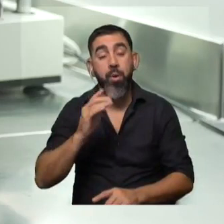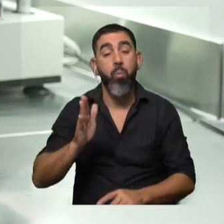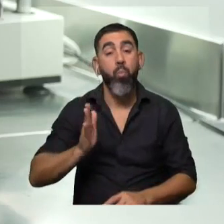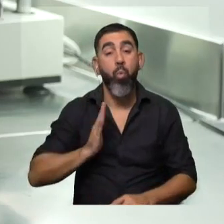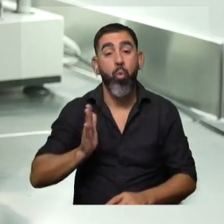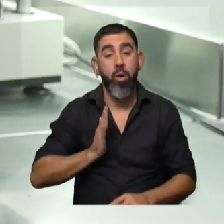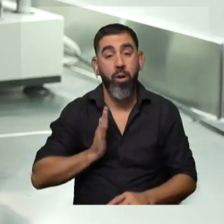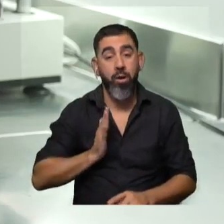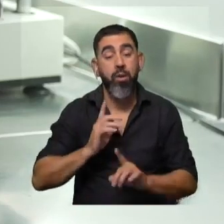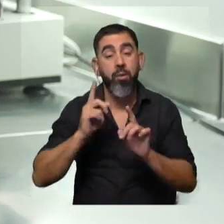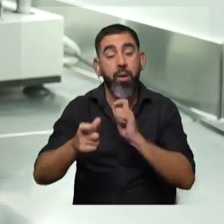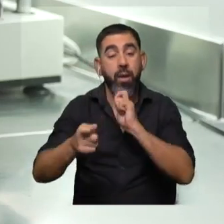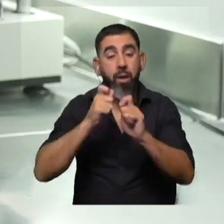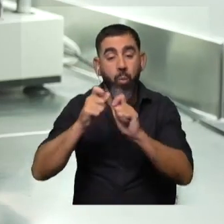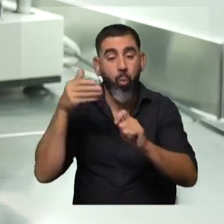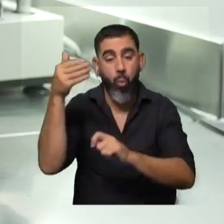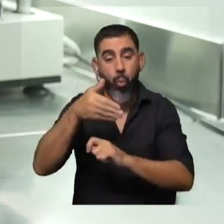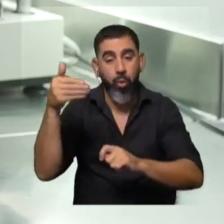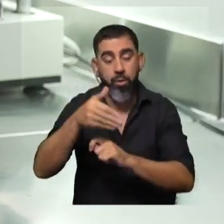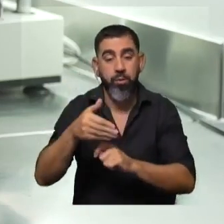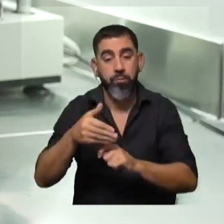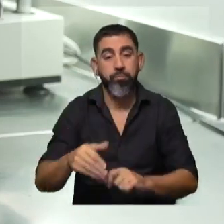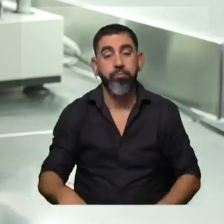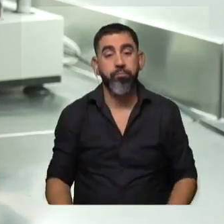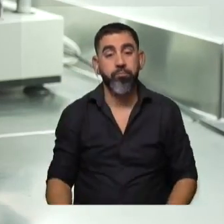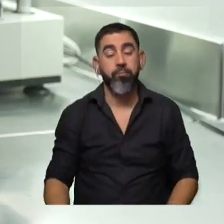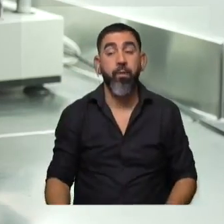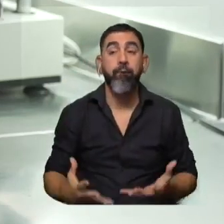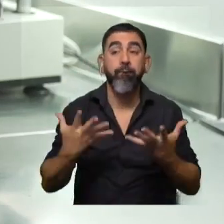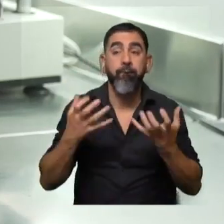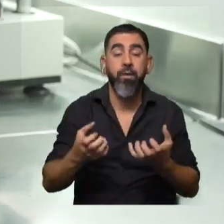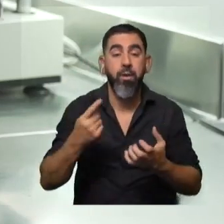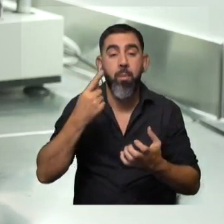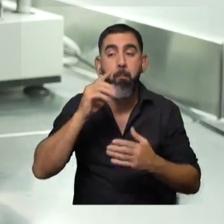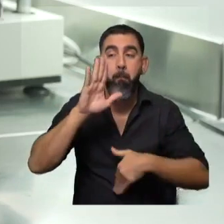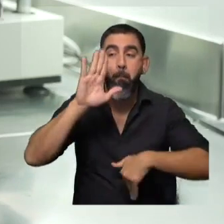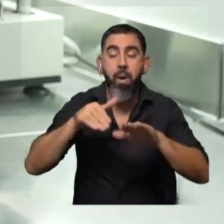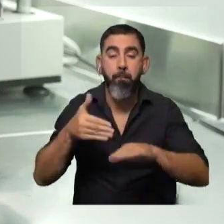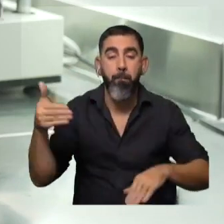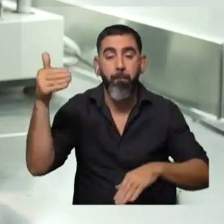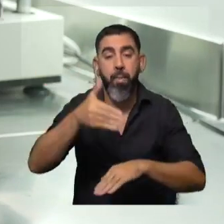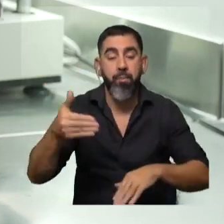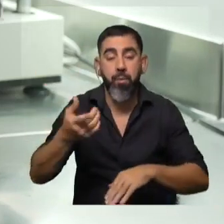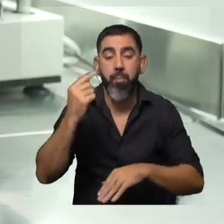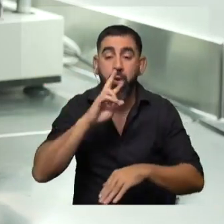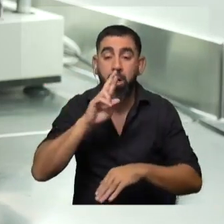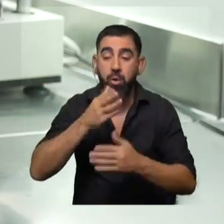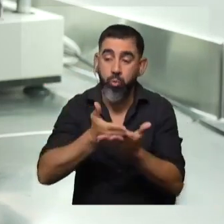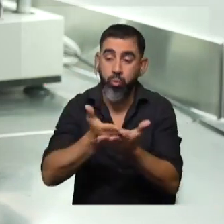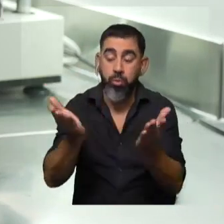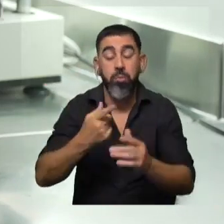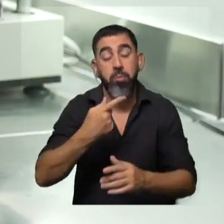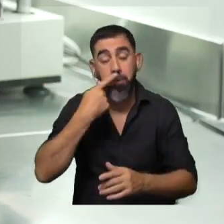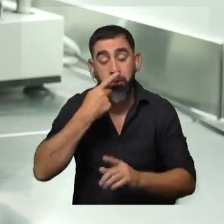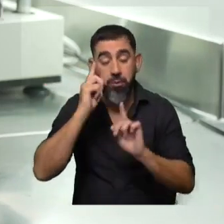mujeres hicieron esta encuesta. Nos quedamos con esas ganas de tener un número mayor, pero bueno, los resultados igual son